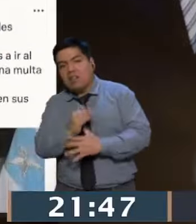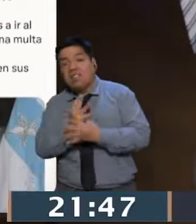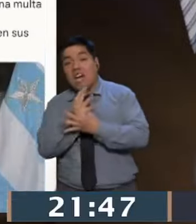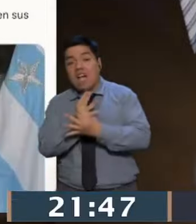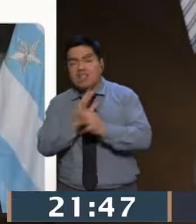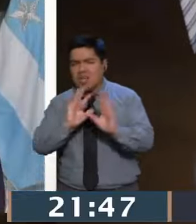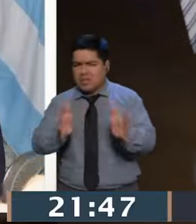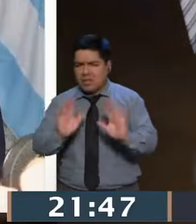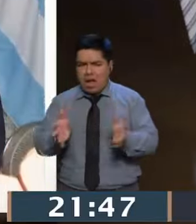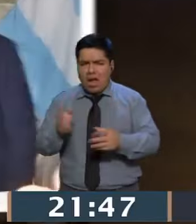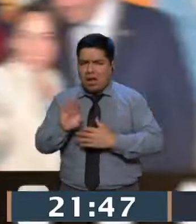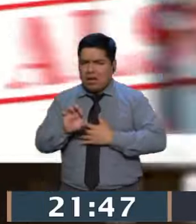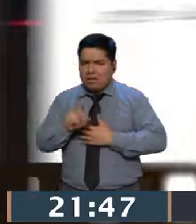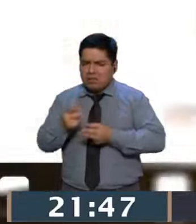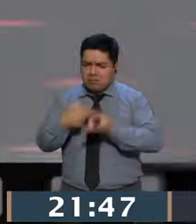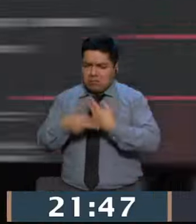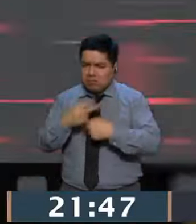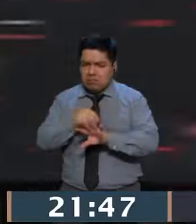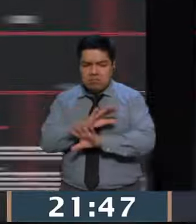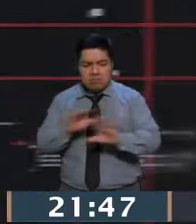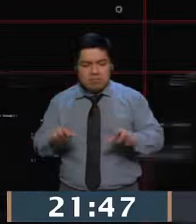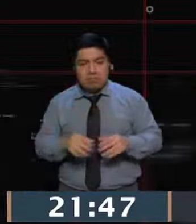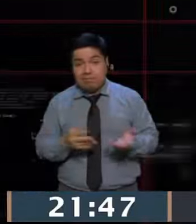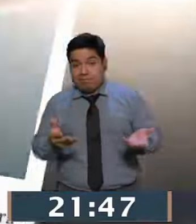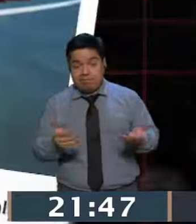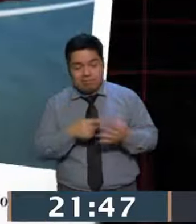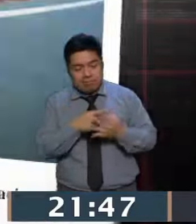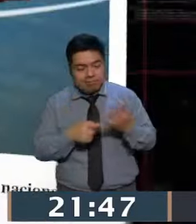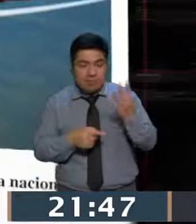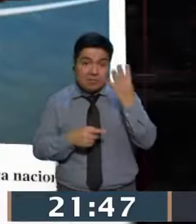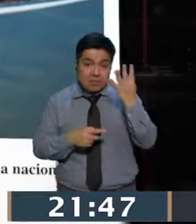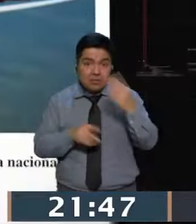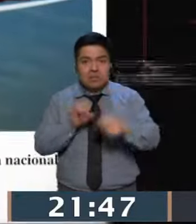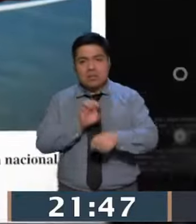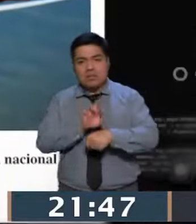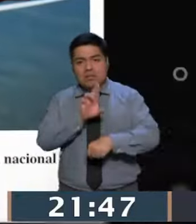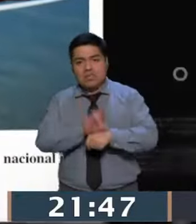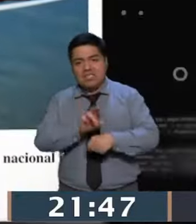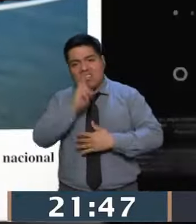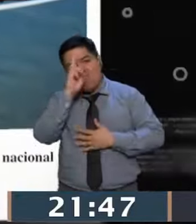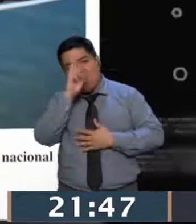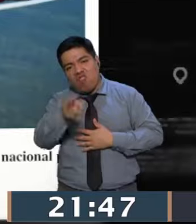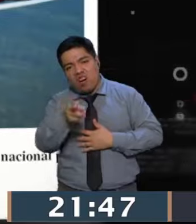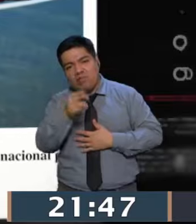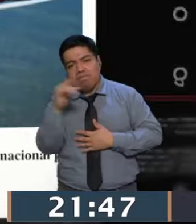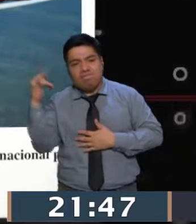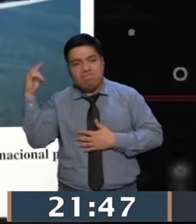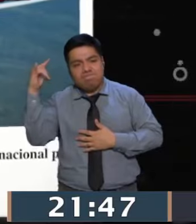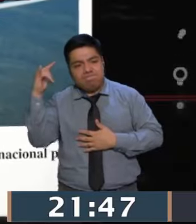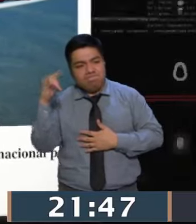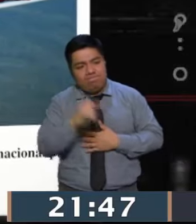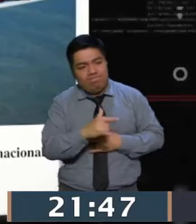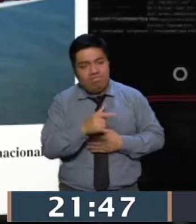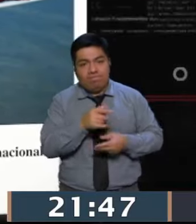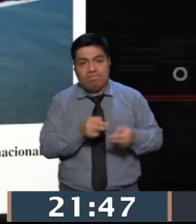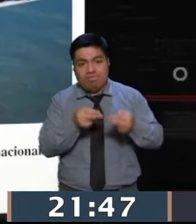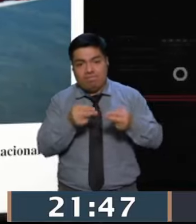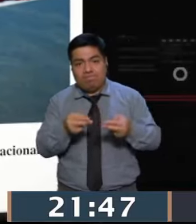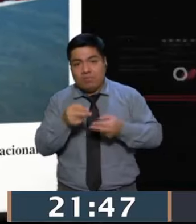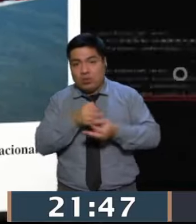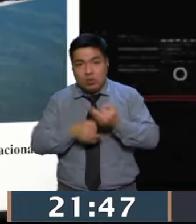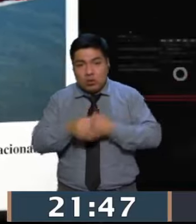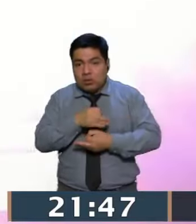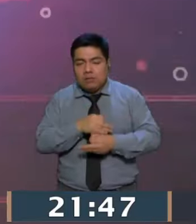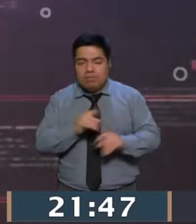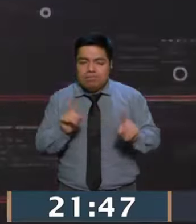falsa que aseguraba que estaba de vuelta en la embajada mexicana. 4. Falso que Ecuador prohibió toda operación aérea privada